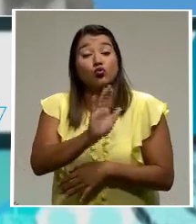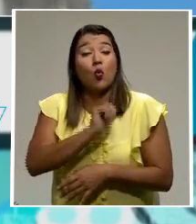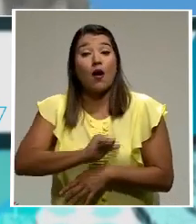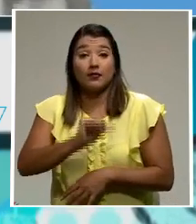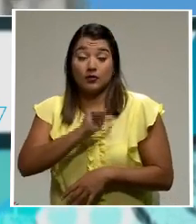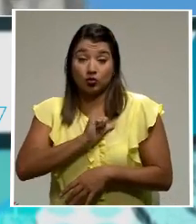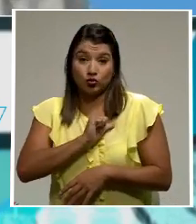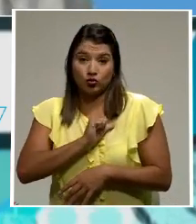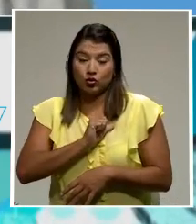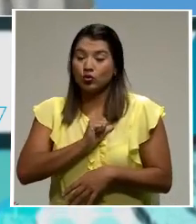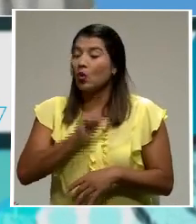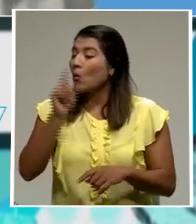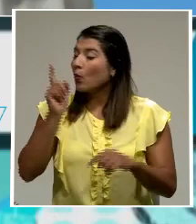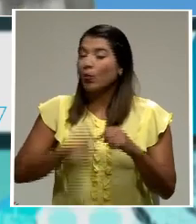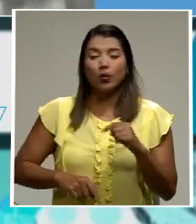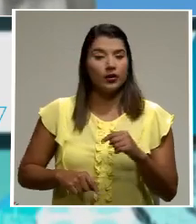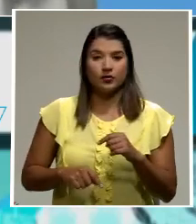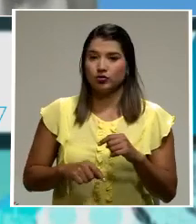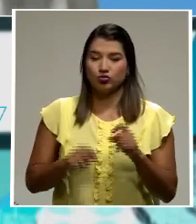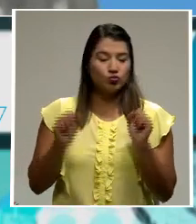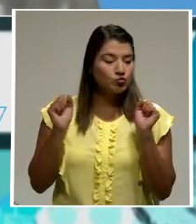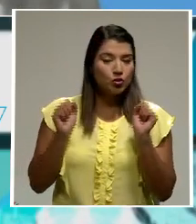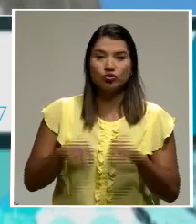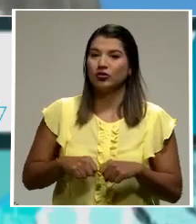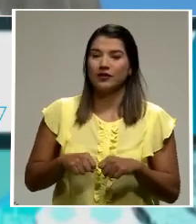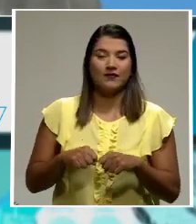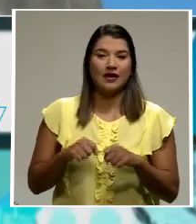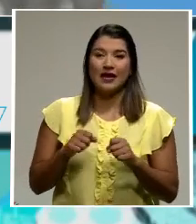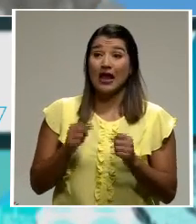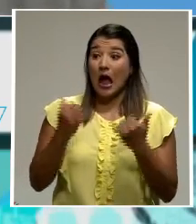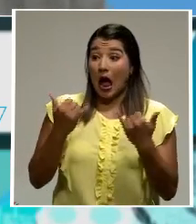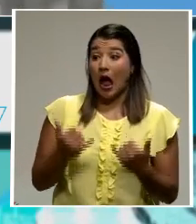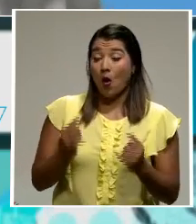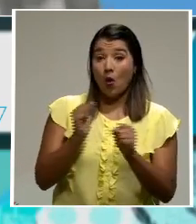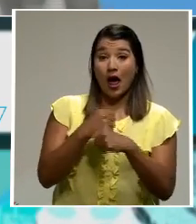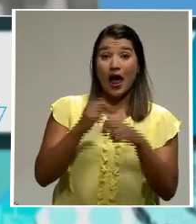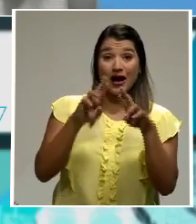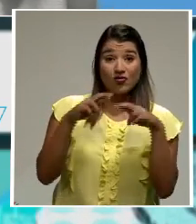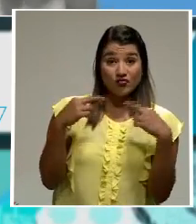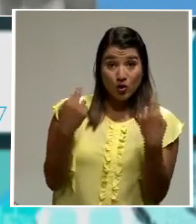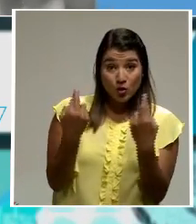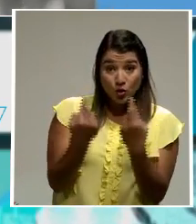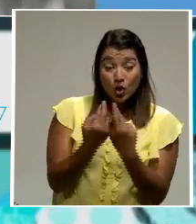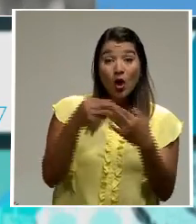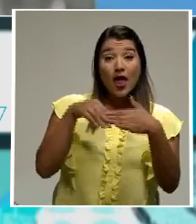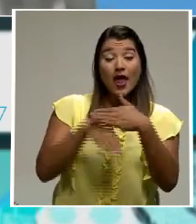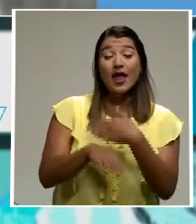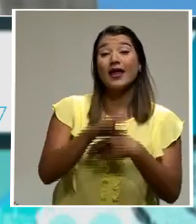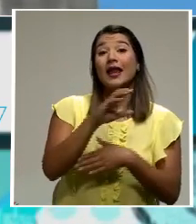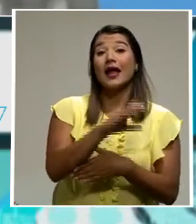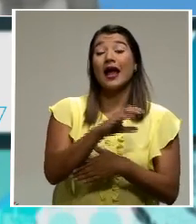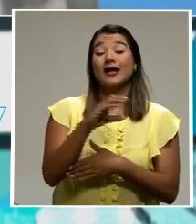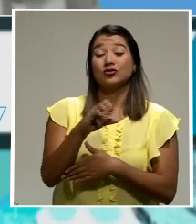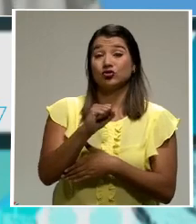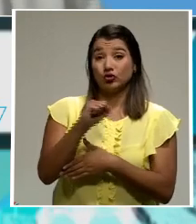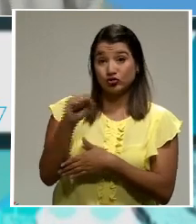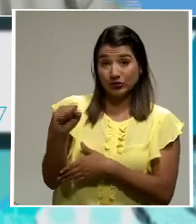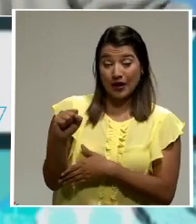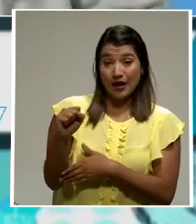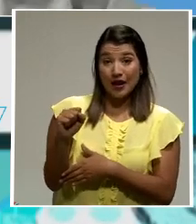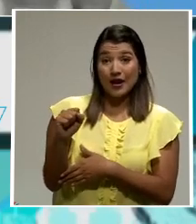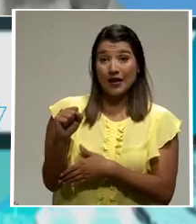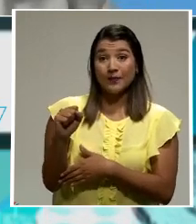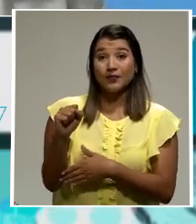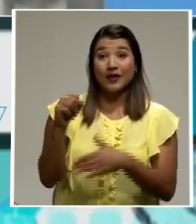No es posible. Debo decirle que se están haciendo reuniones aún en la misma Caja Costarricense del Seguro Social, en